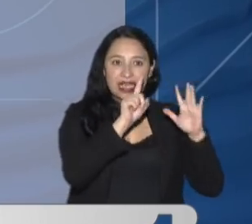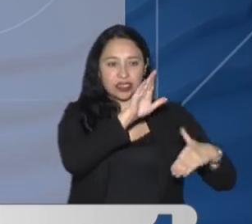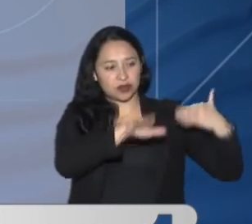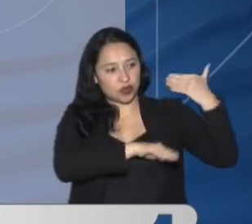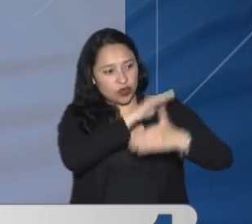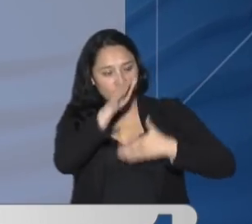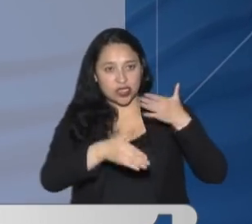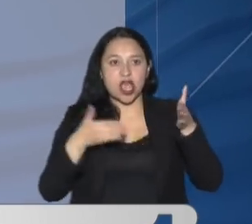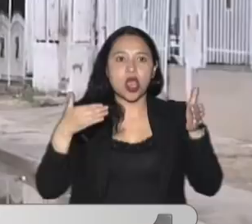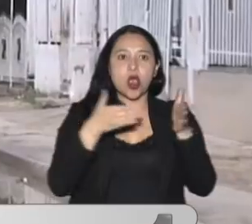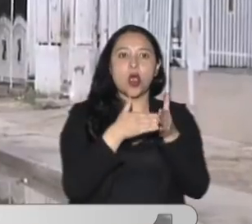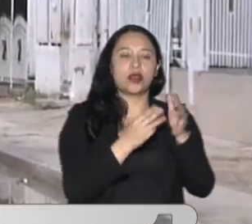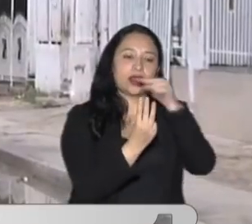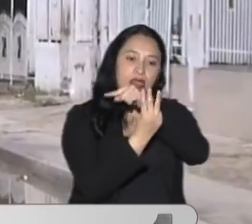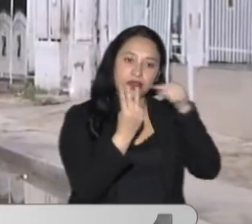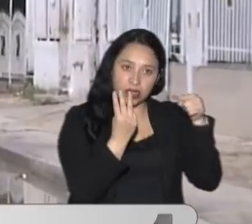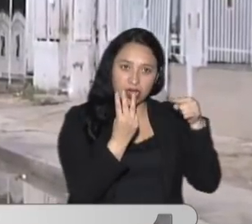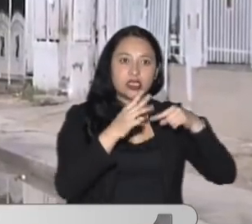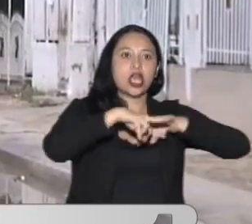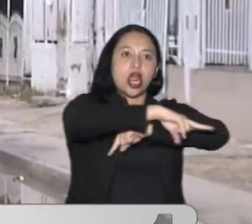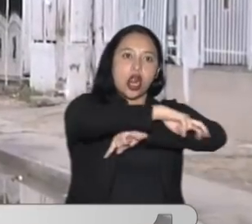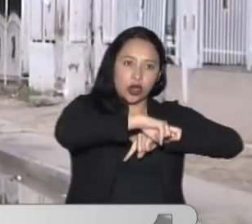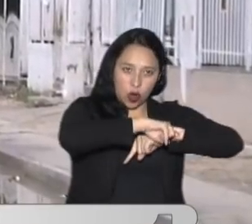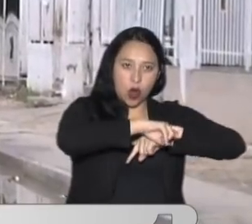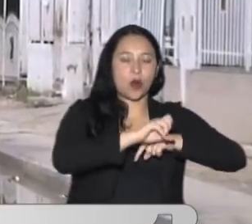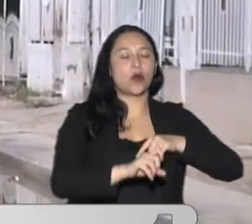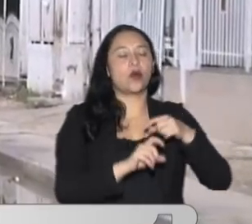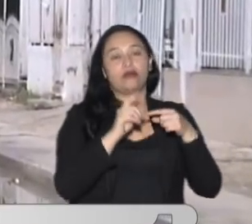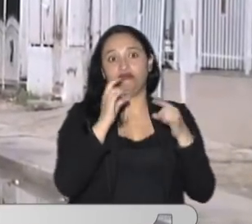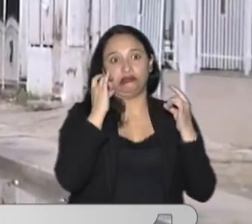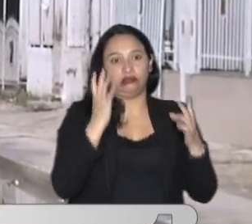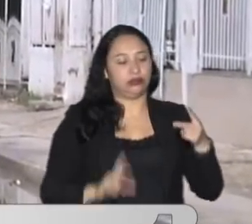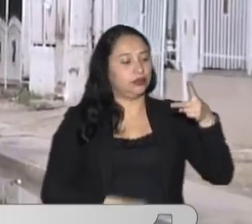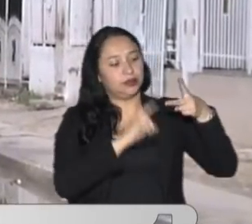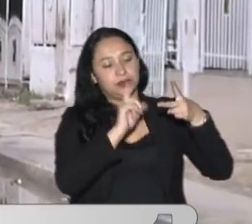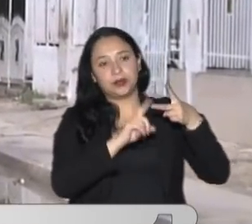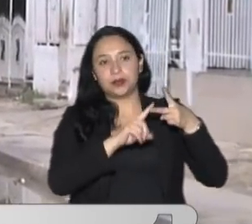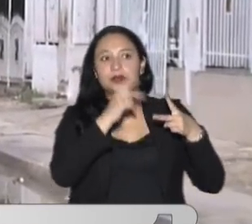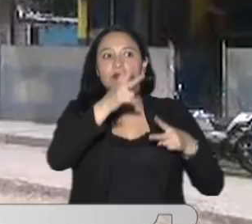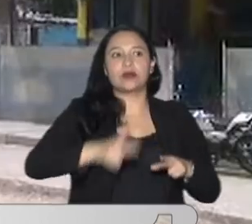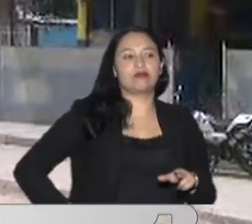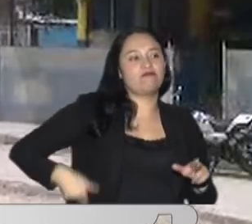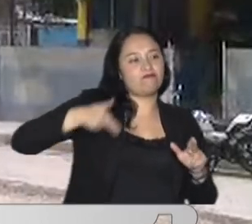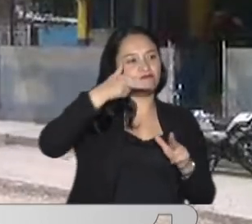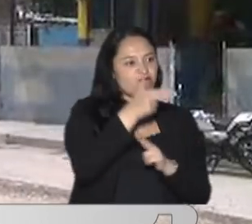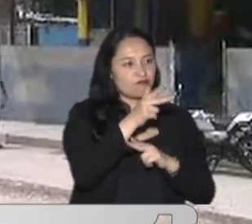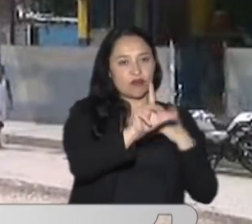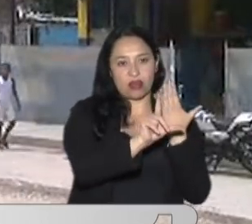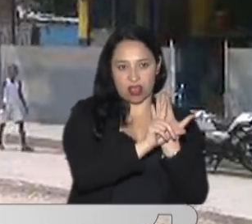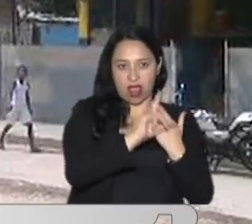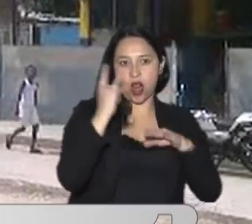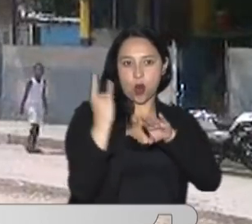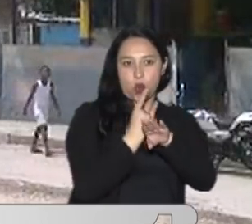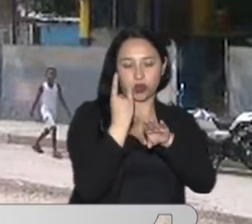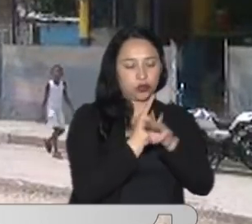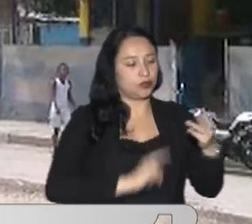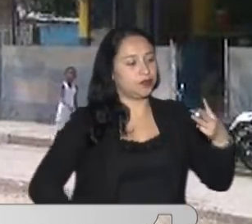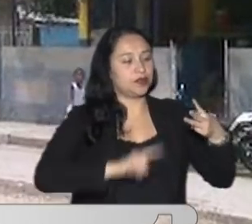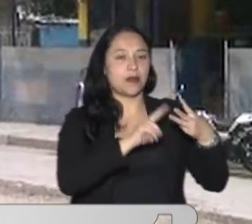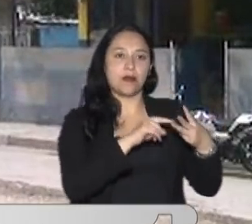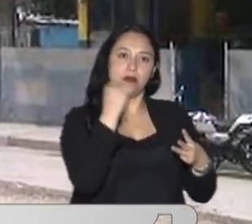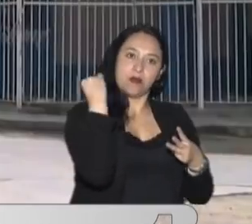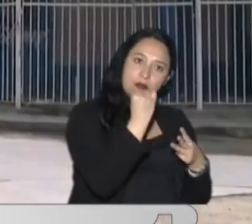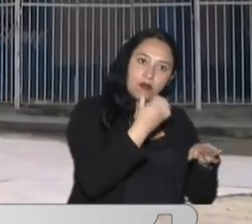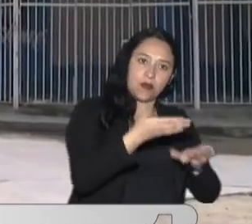su contra, 3 por delitos de hurto calificado y agravado, 2 por porte ilegal de armas de fuego y 1 por homicidio. Hay